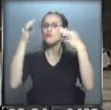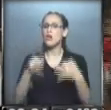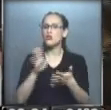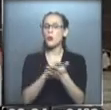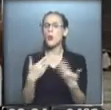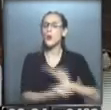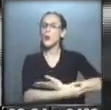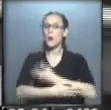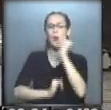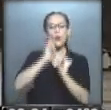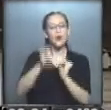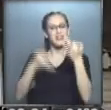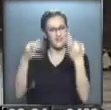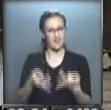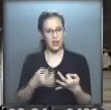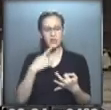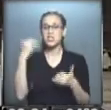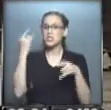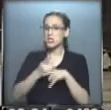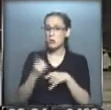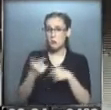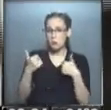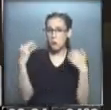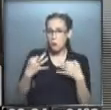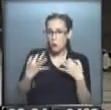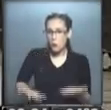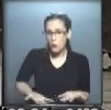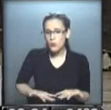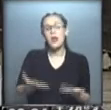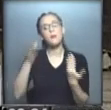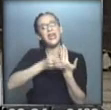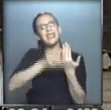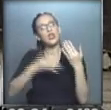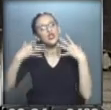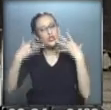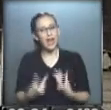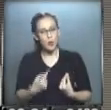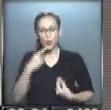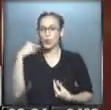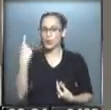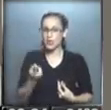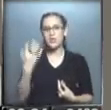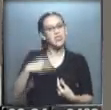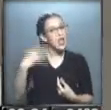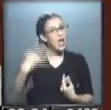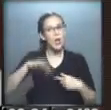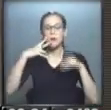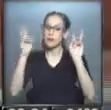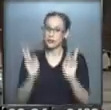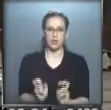del bebé y recibimos un buen trato de su parte. El Ministerio de Salud bonaerense ordenó una investigación interna.